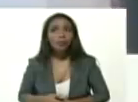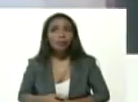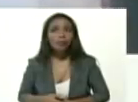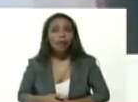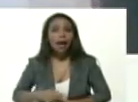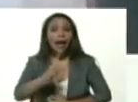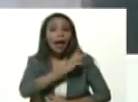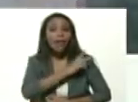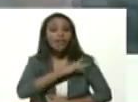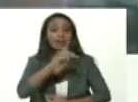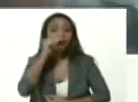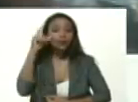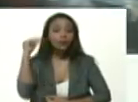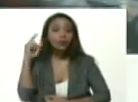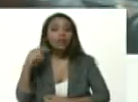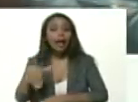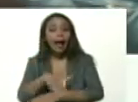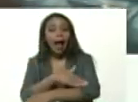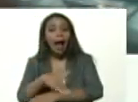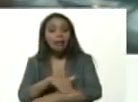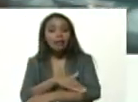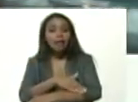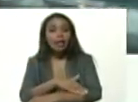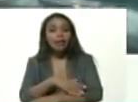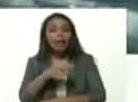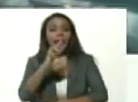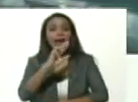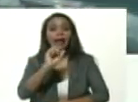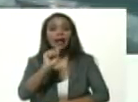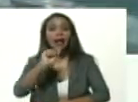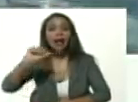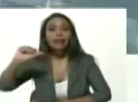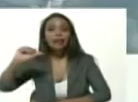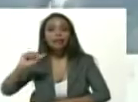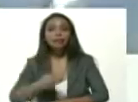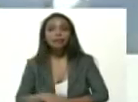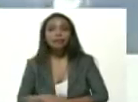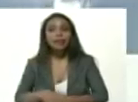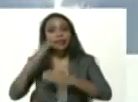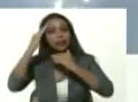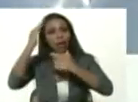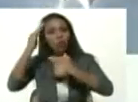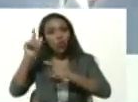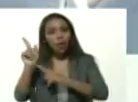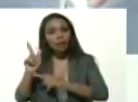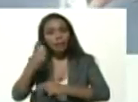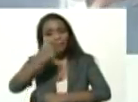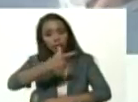jefes y jefas de calle de la RAS. Mi saludo a esta gente.